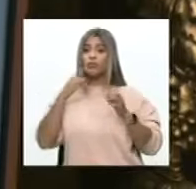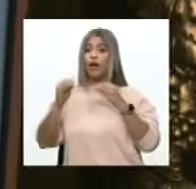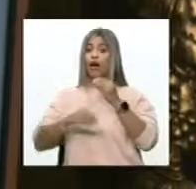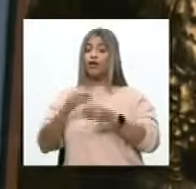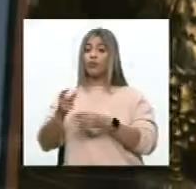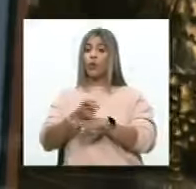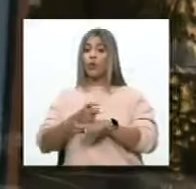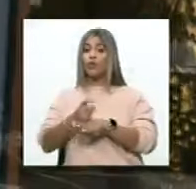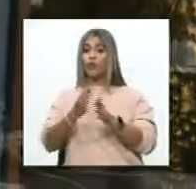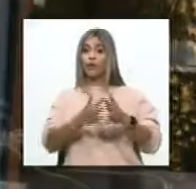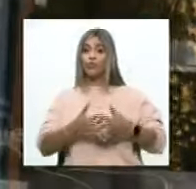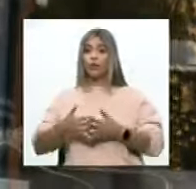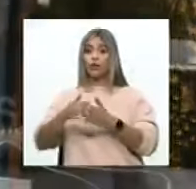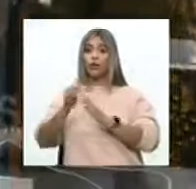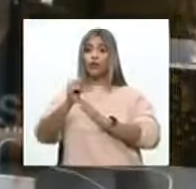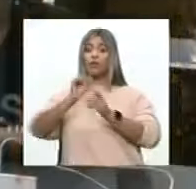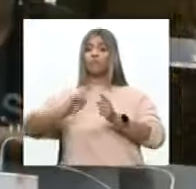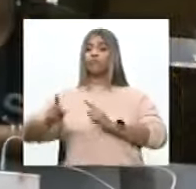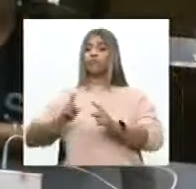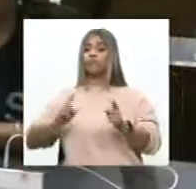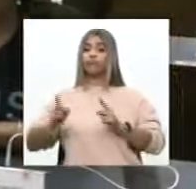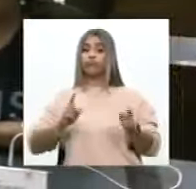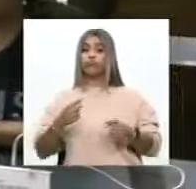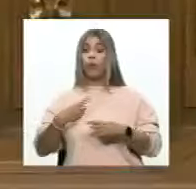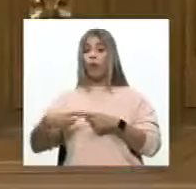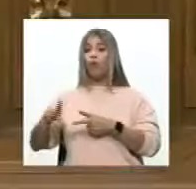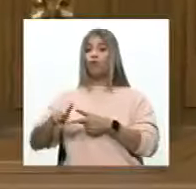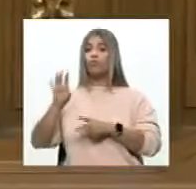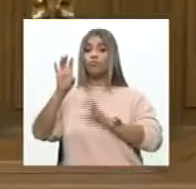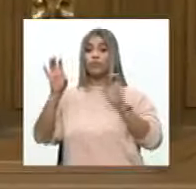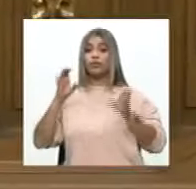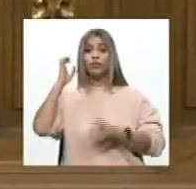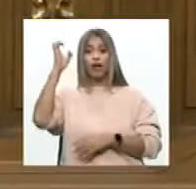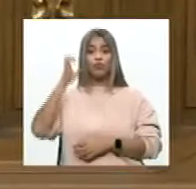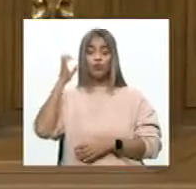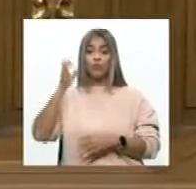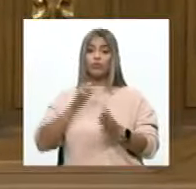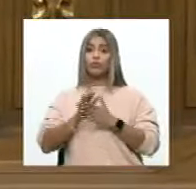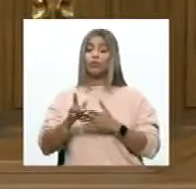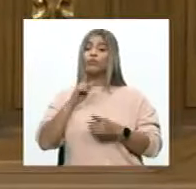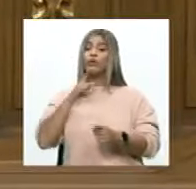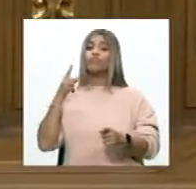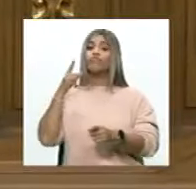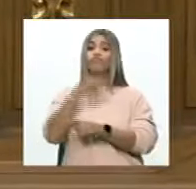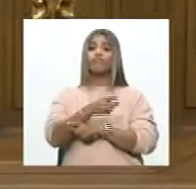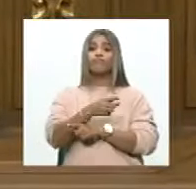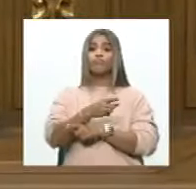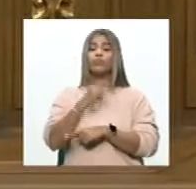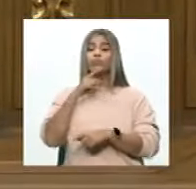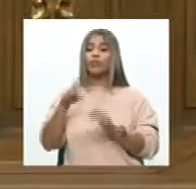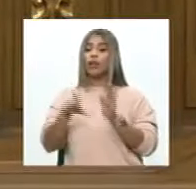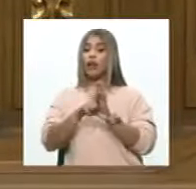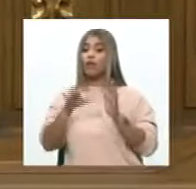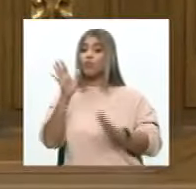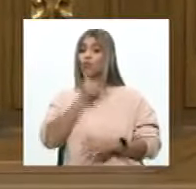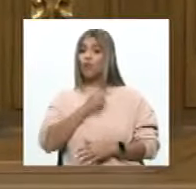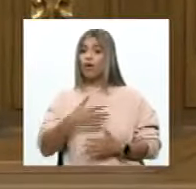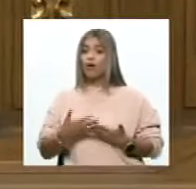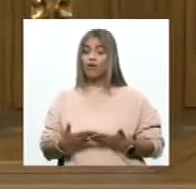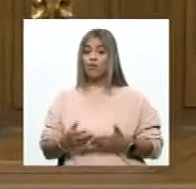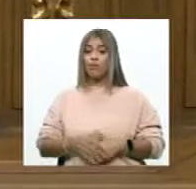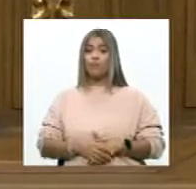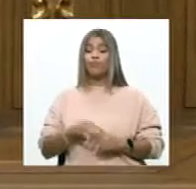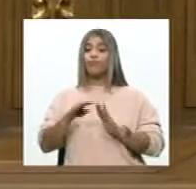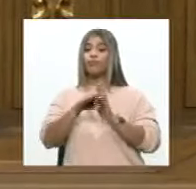el gobierno de los Estados Unidos de América y países europeos a través de la imposición de las ilegales e